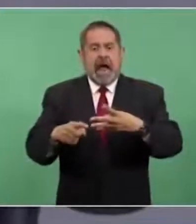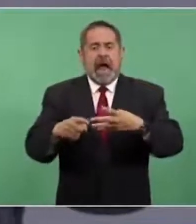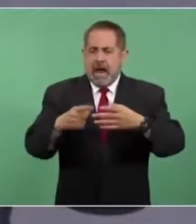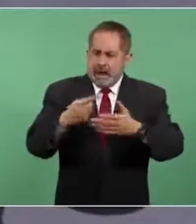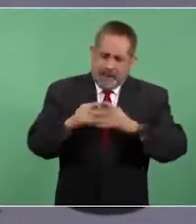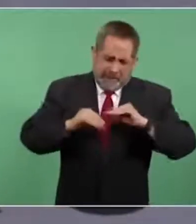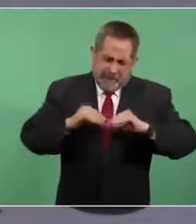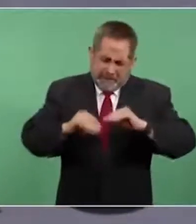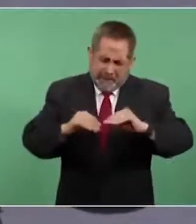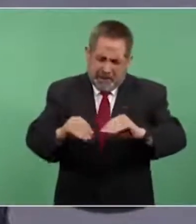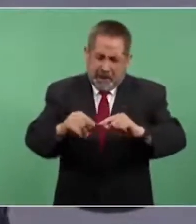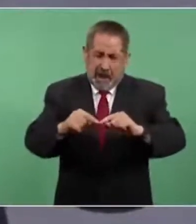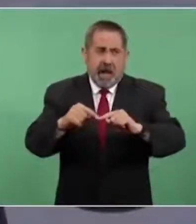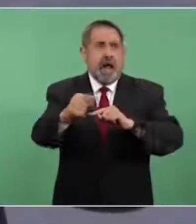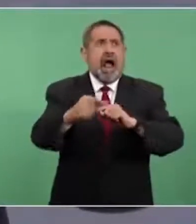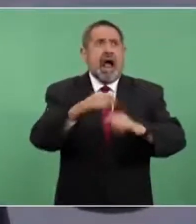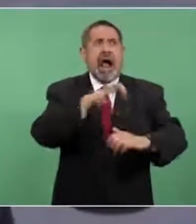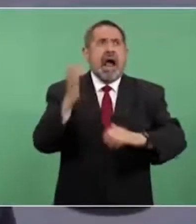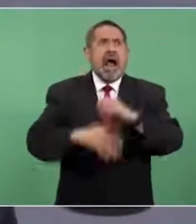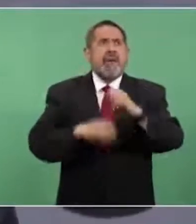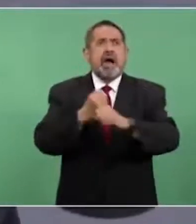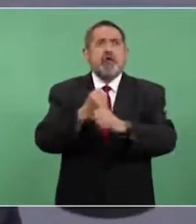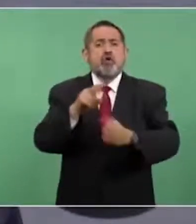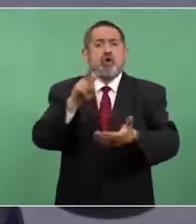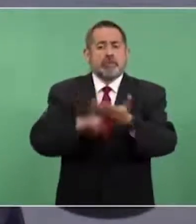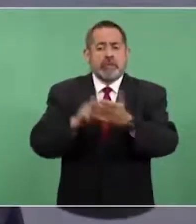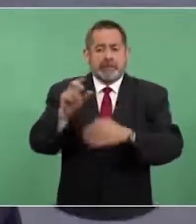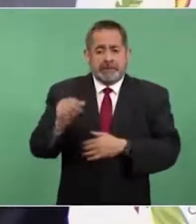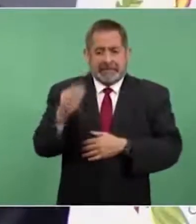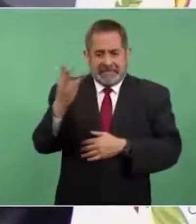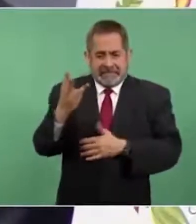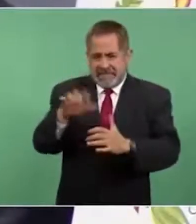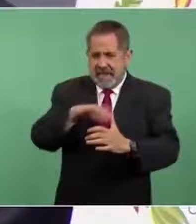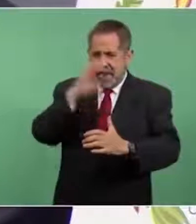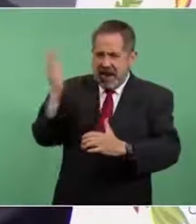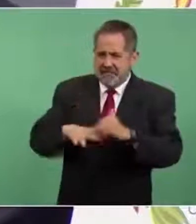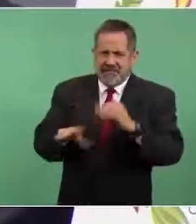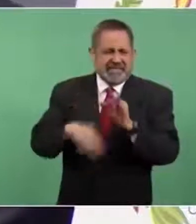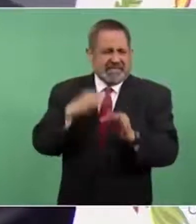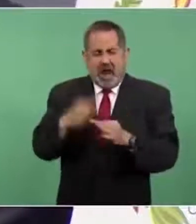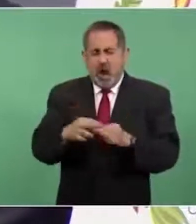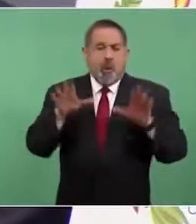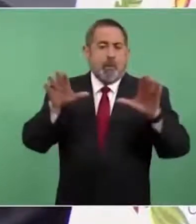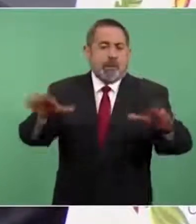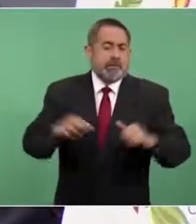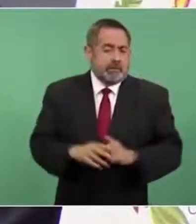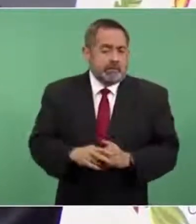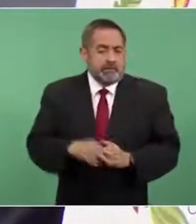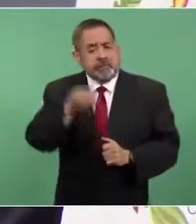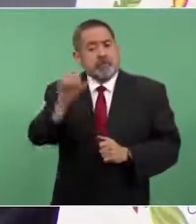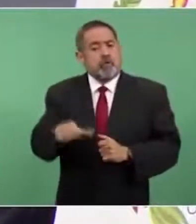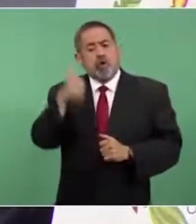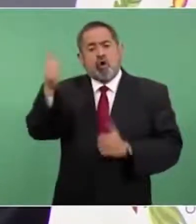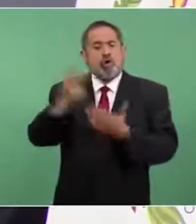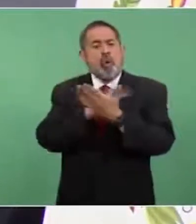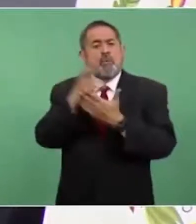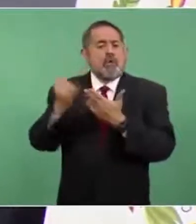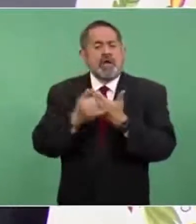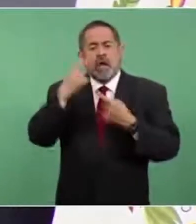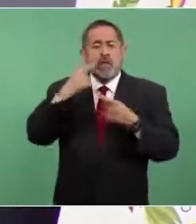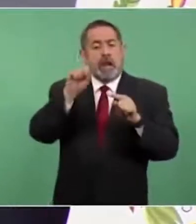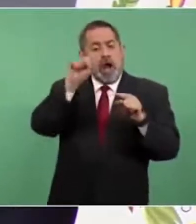en diciembre del 2023. Otro proyecto importante para el desarrollo